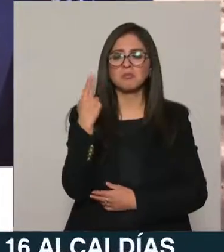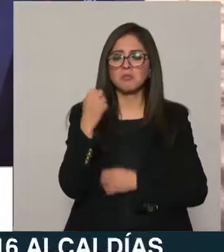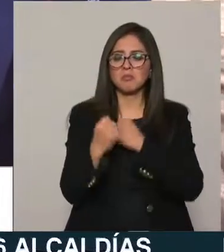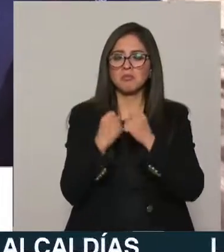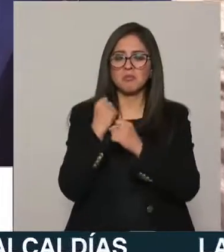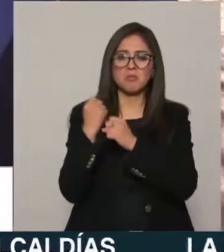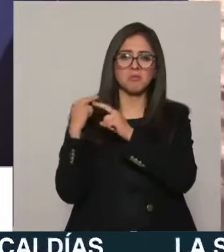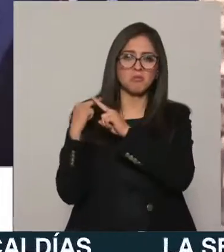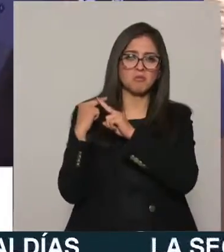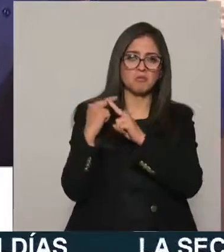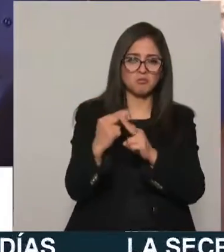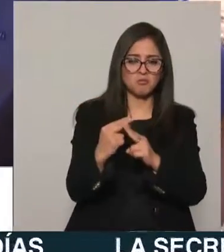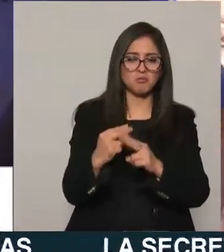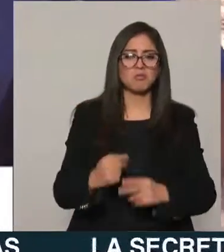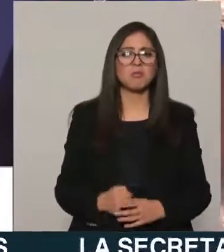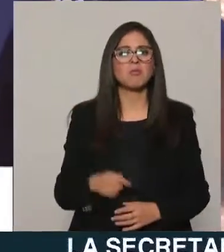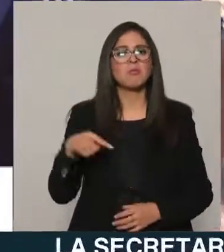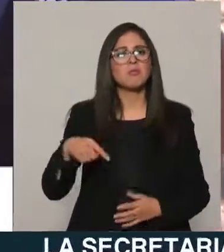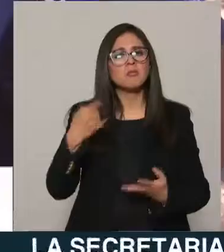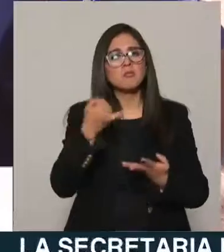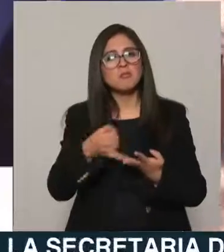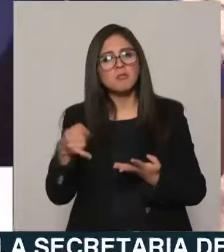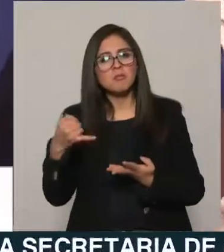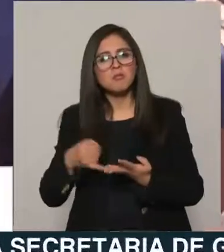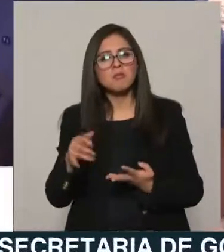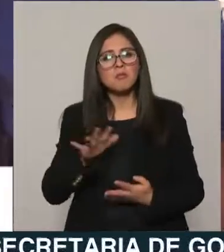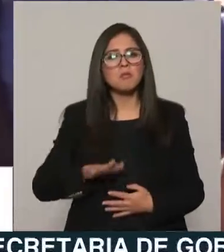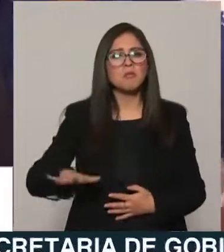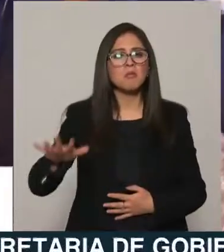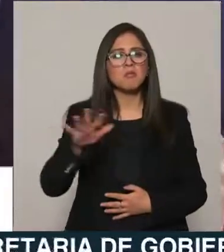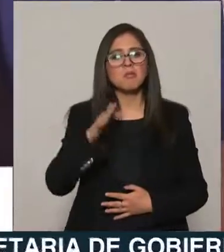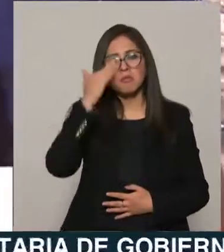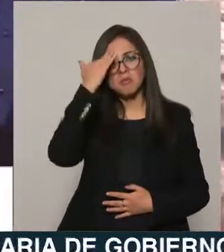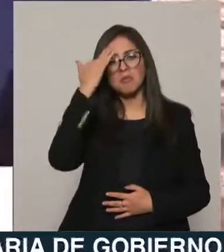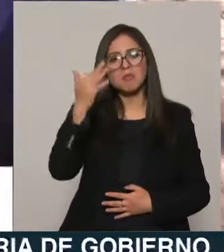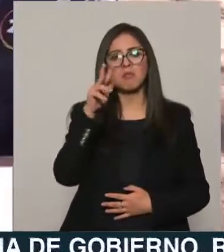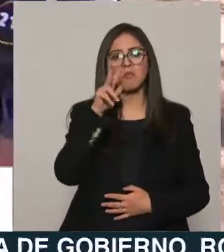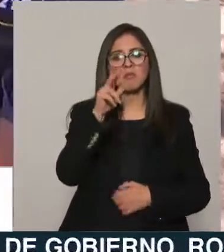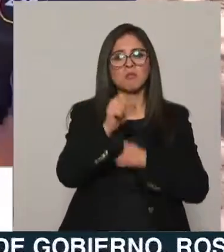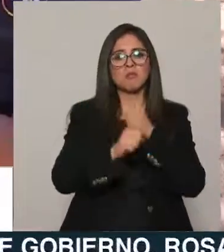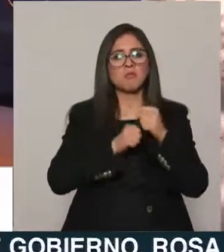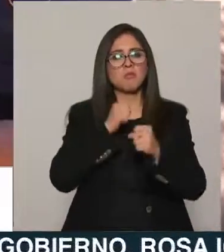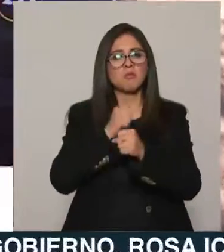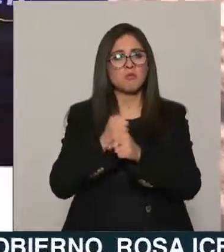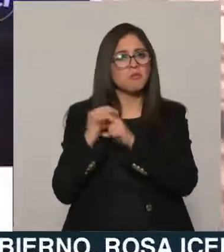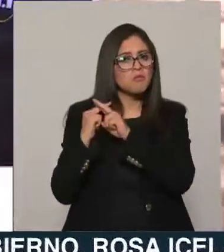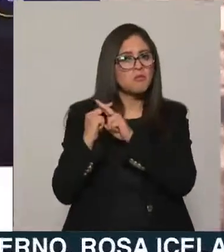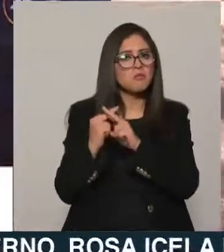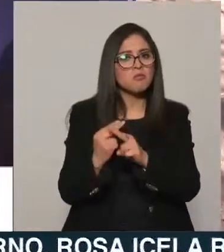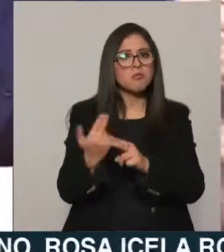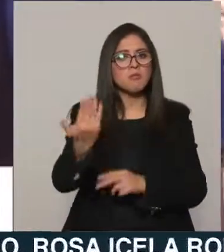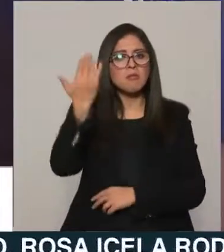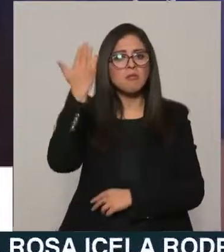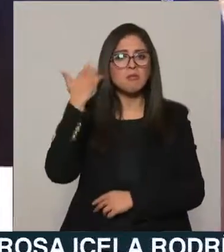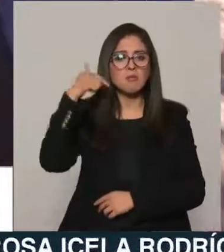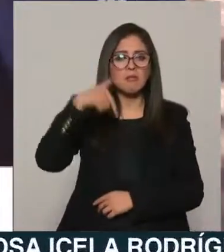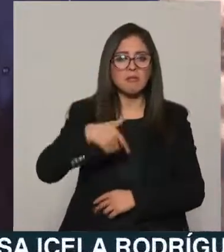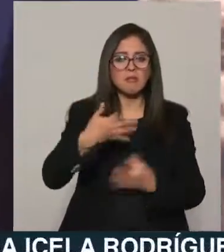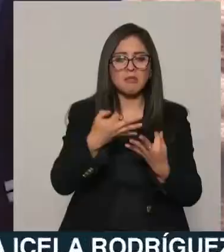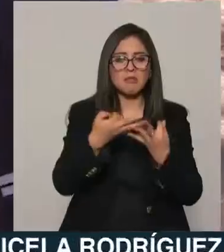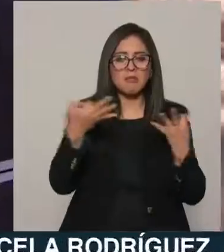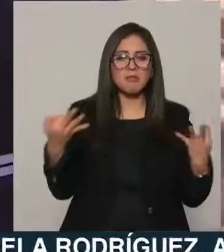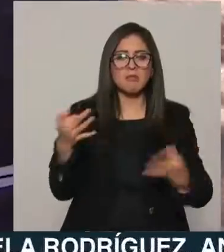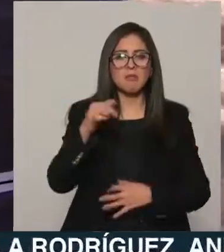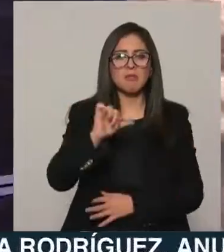años. En esta plantación tenemos alrededor de 18 años. Estos eran unos predios agrícolas y se hace